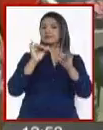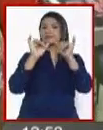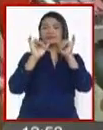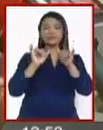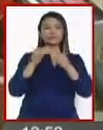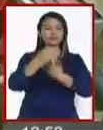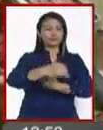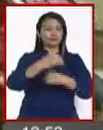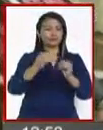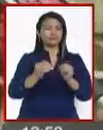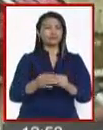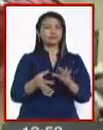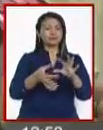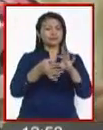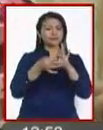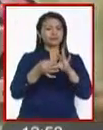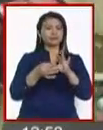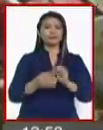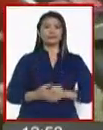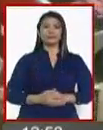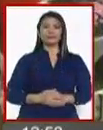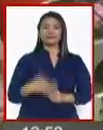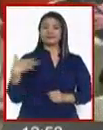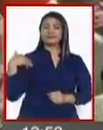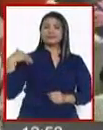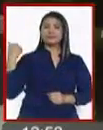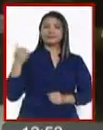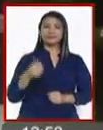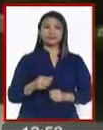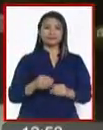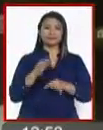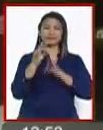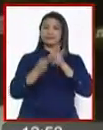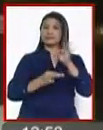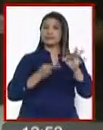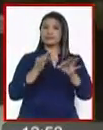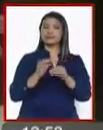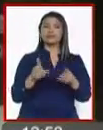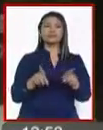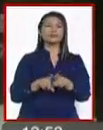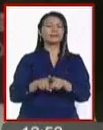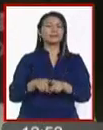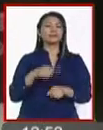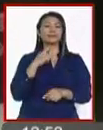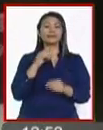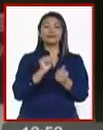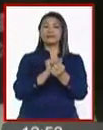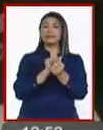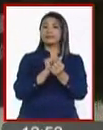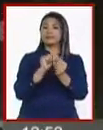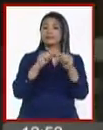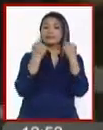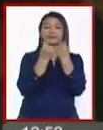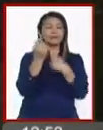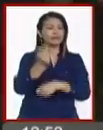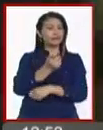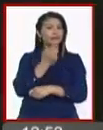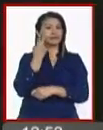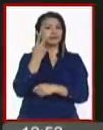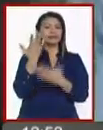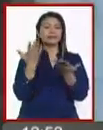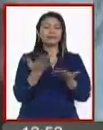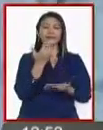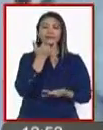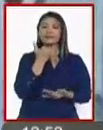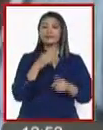oficina a nosotros nos pertenece el mando de la Federación ahí. Por su lado, el frente ganador de Robert Hurtado reconoce de que